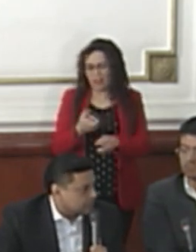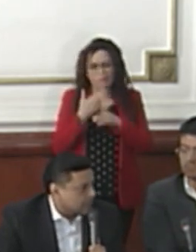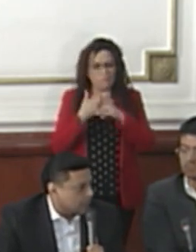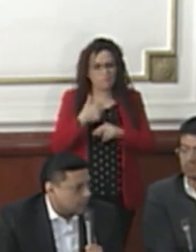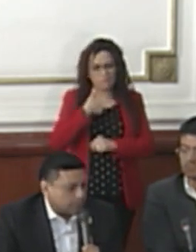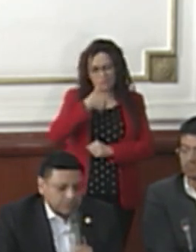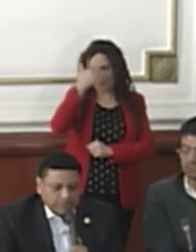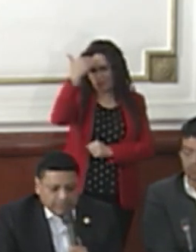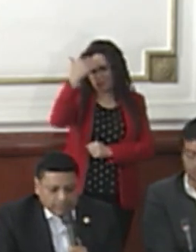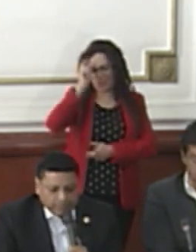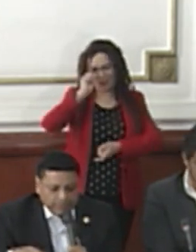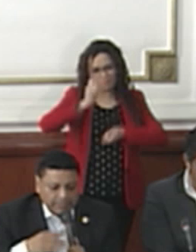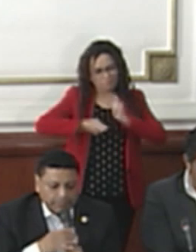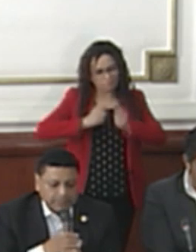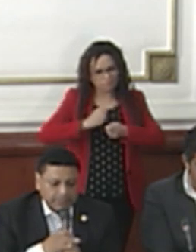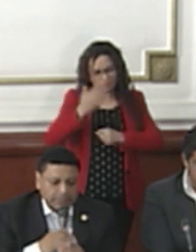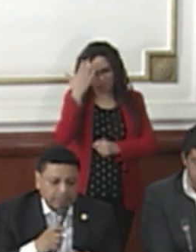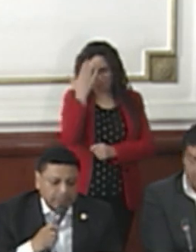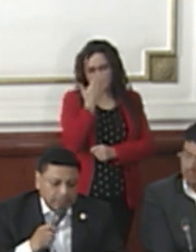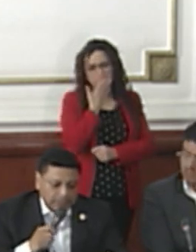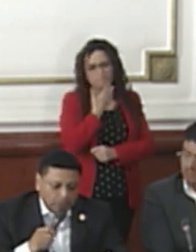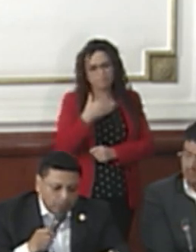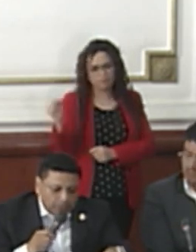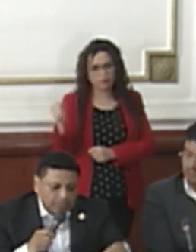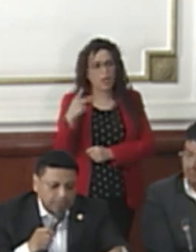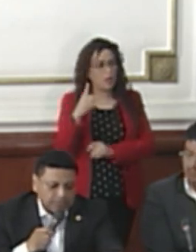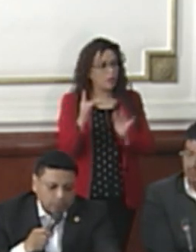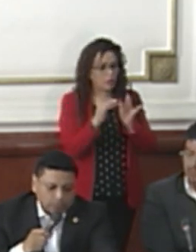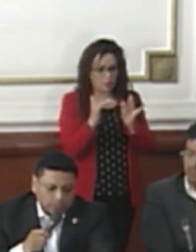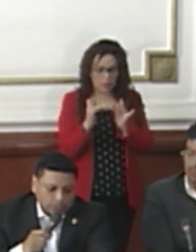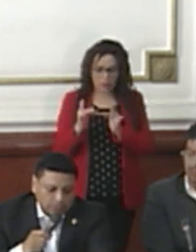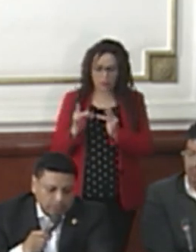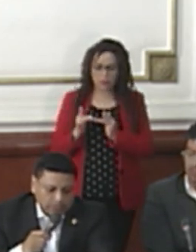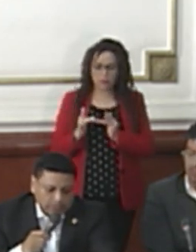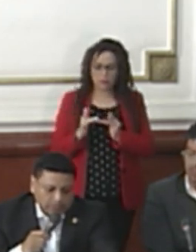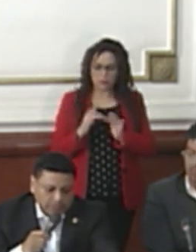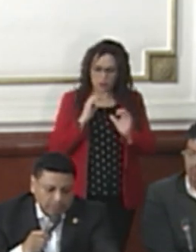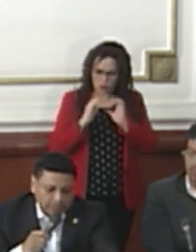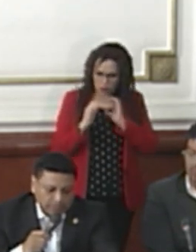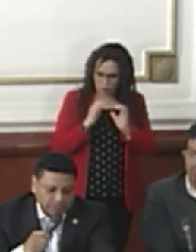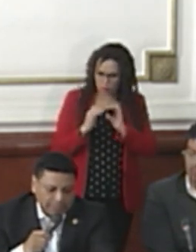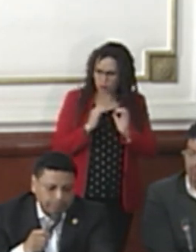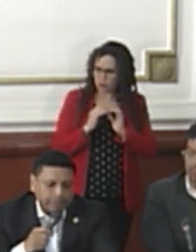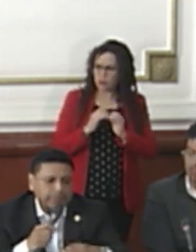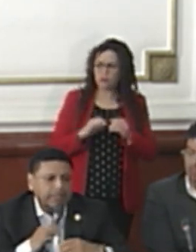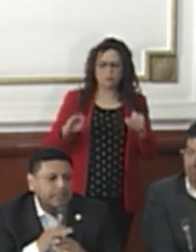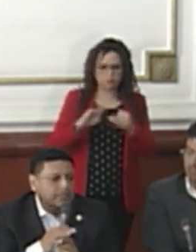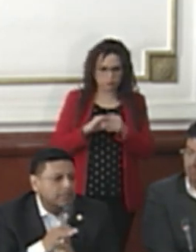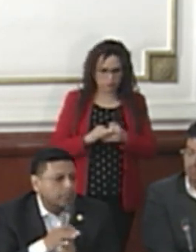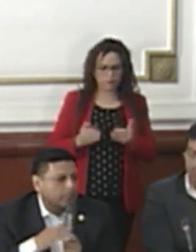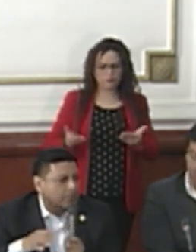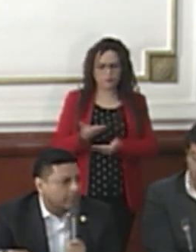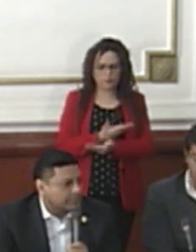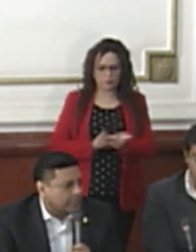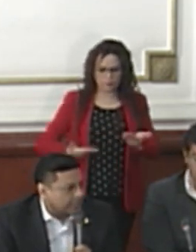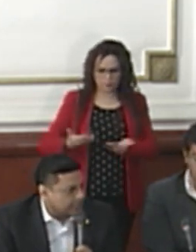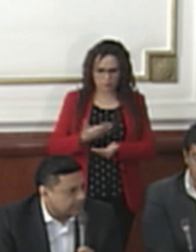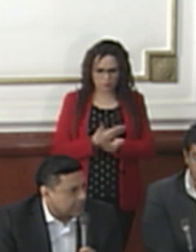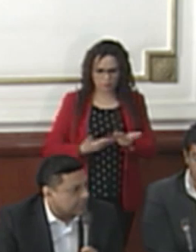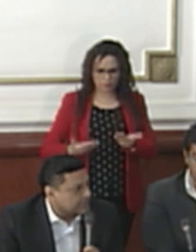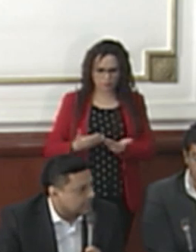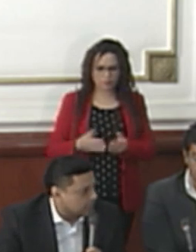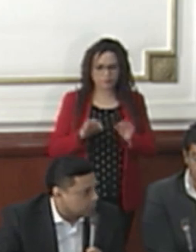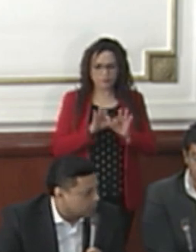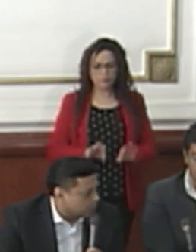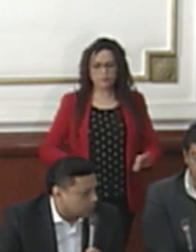comunicación, lo vamos a entender perfectamente. Y como lo dije en mi discurso, siempre mirar por el bien de